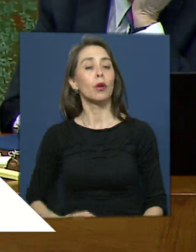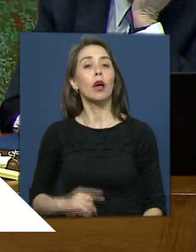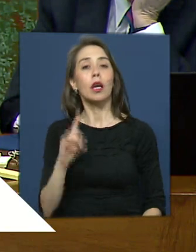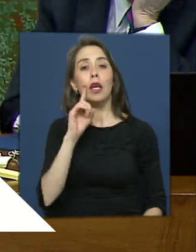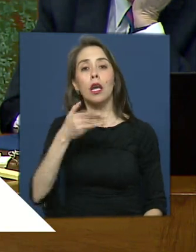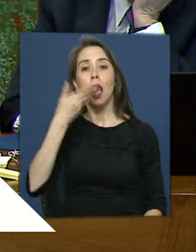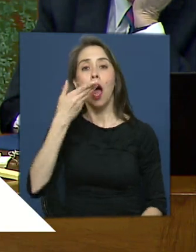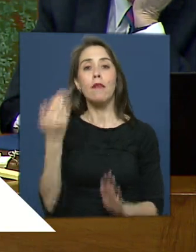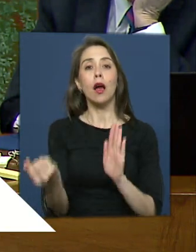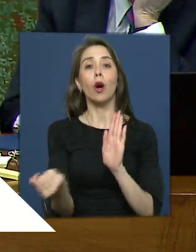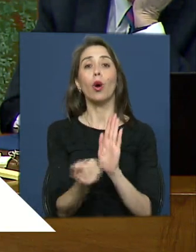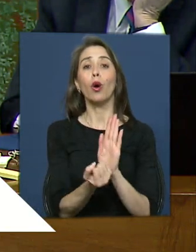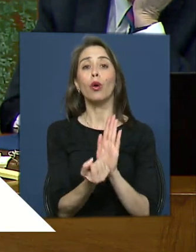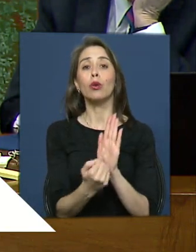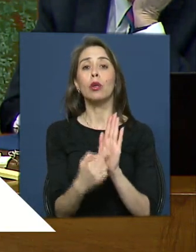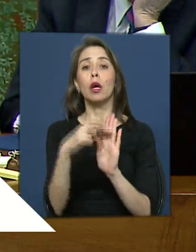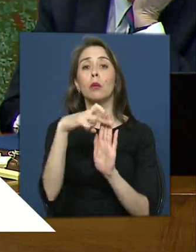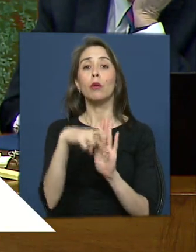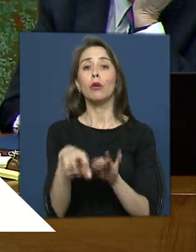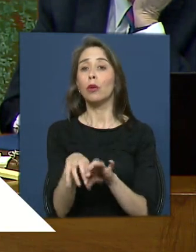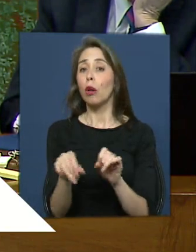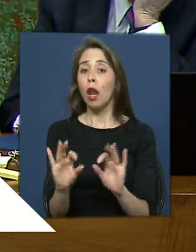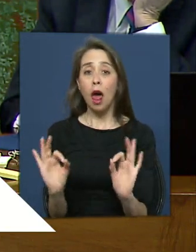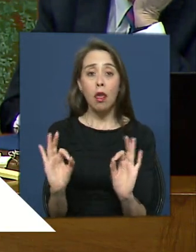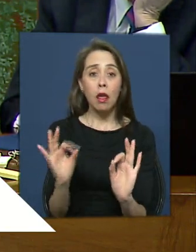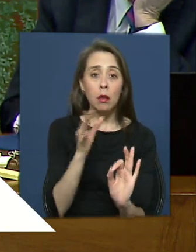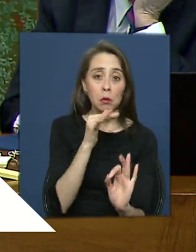resolución. Para hablar en contra, no hay